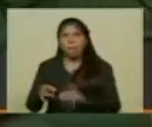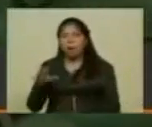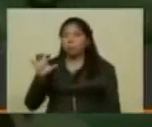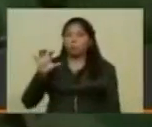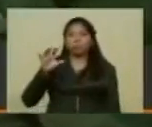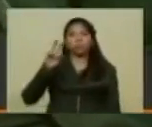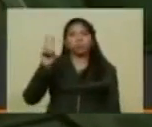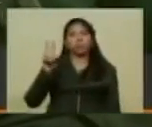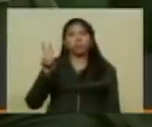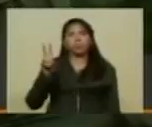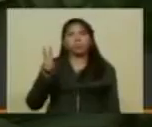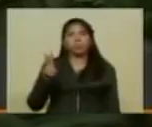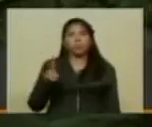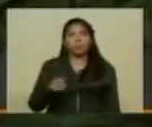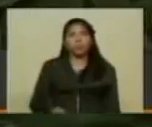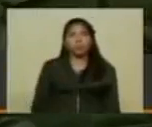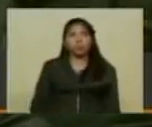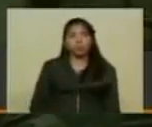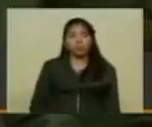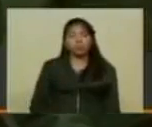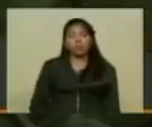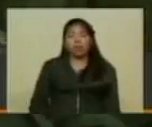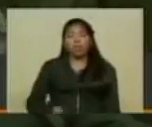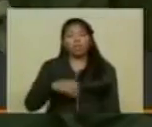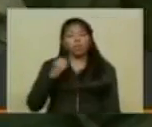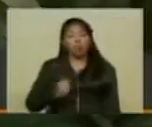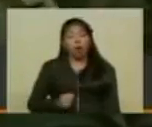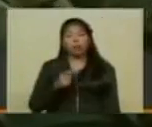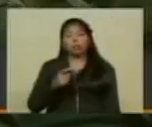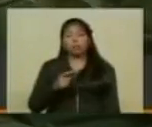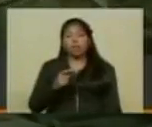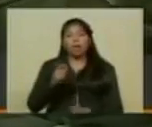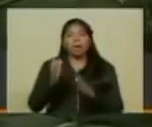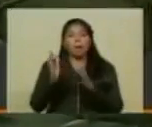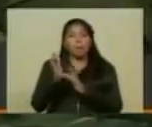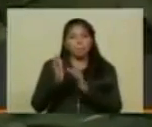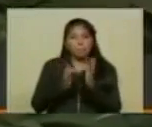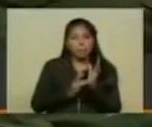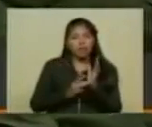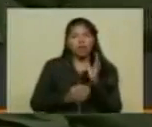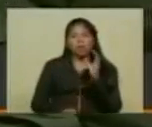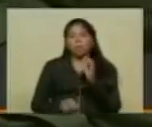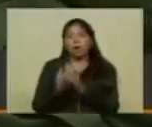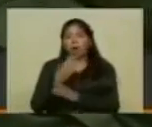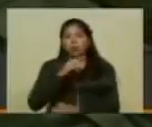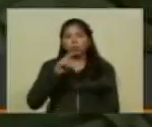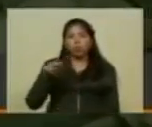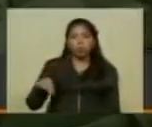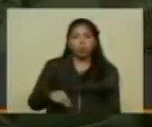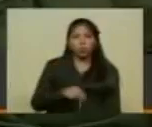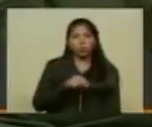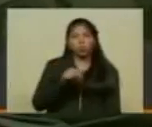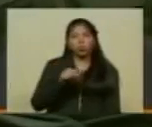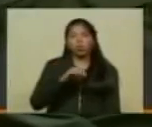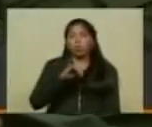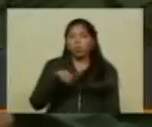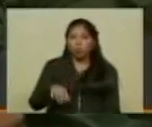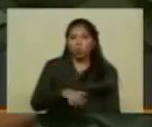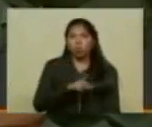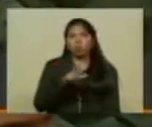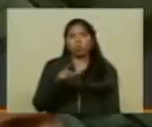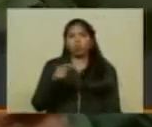Se le aplicó durante los meses de abril, mayo, junio y julio una fórmula de